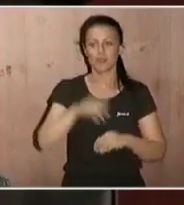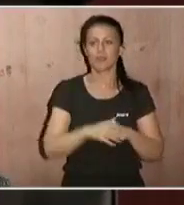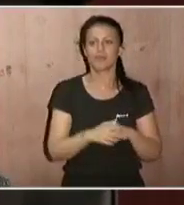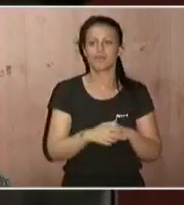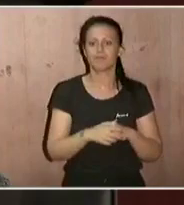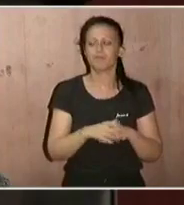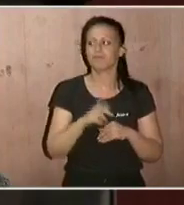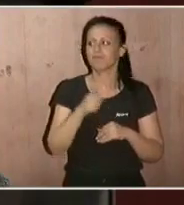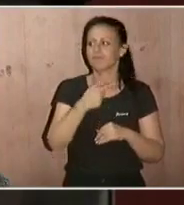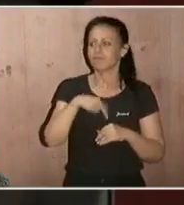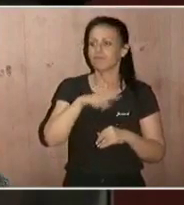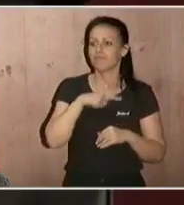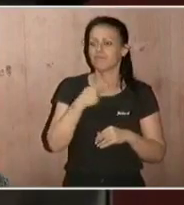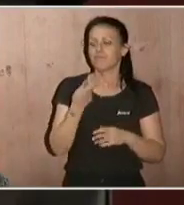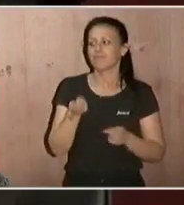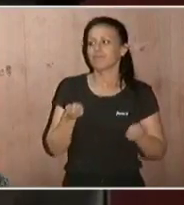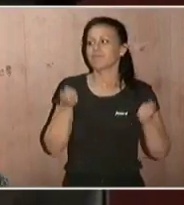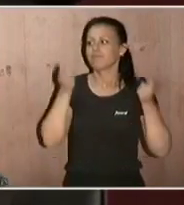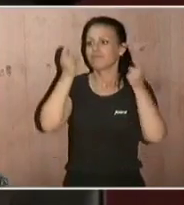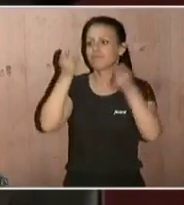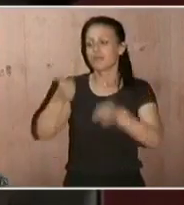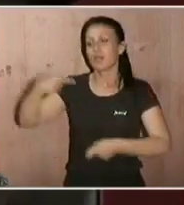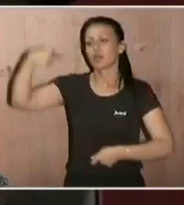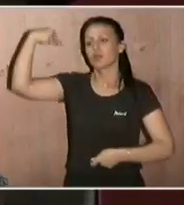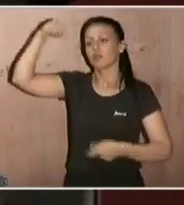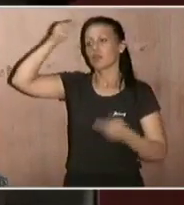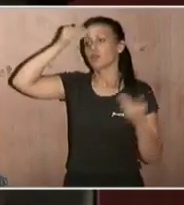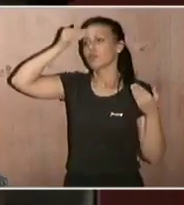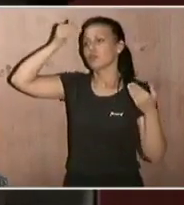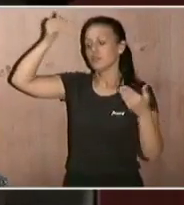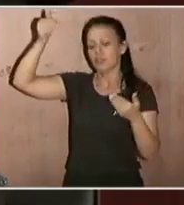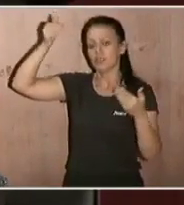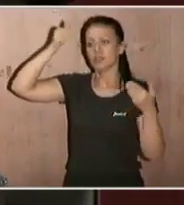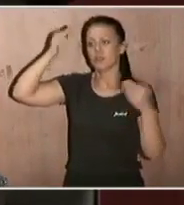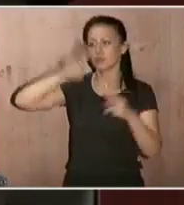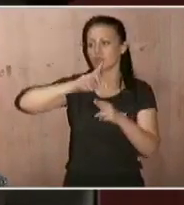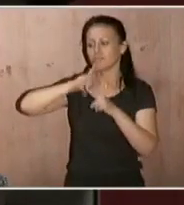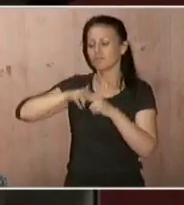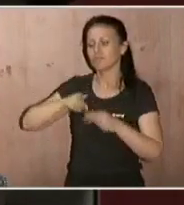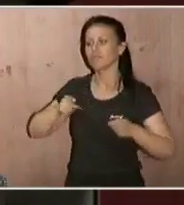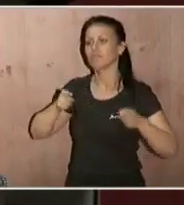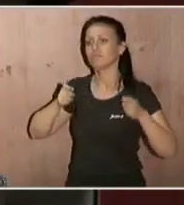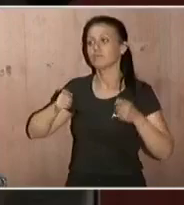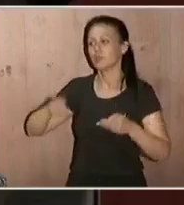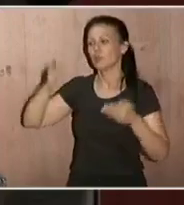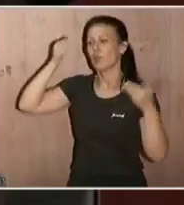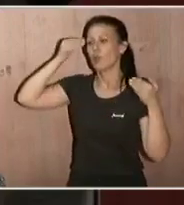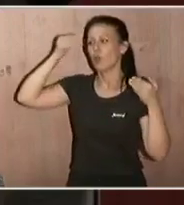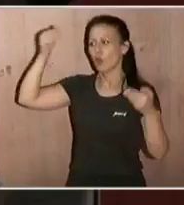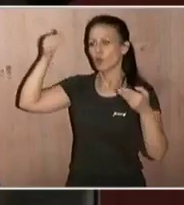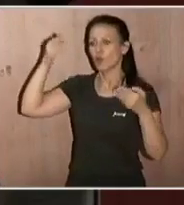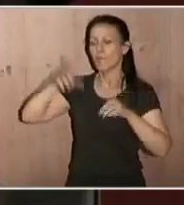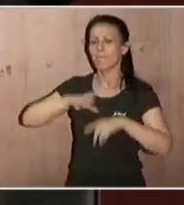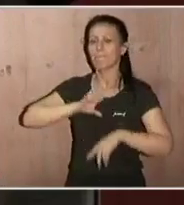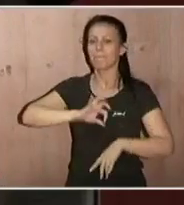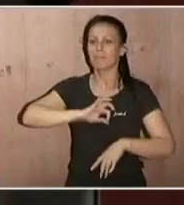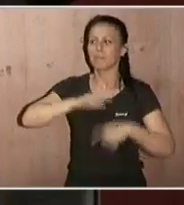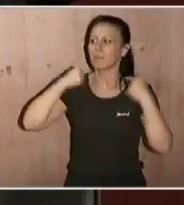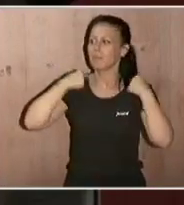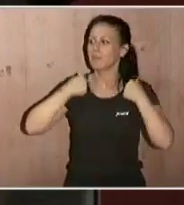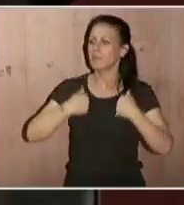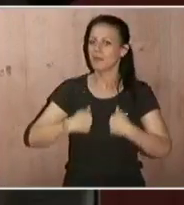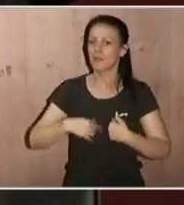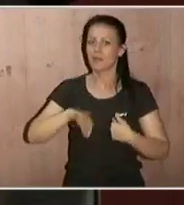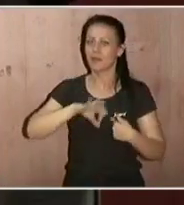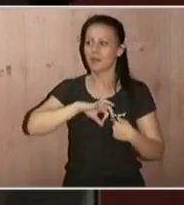os conferimos el grado de doctor honoris causa y, como símbolo de tan alto honor, os impongo la medalla como